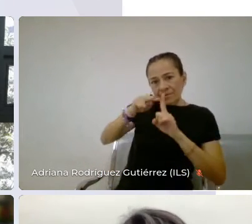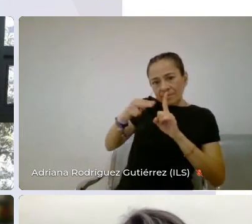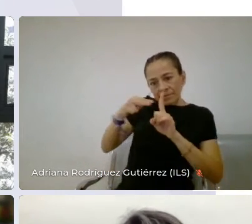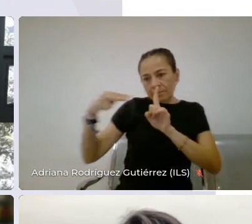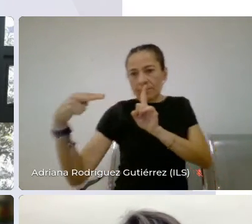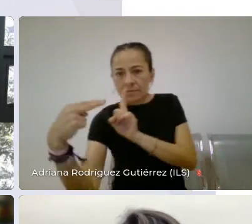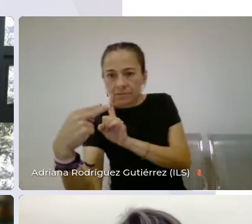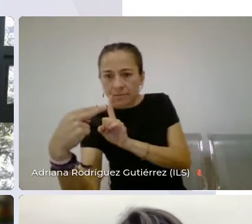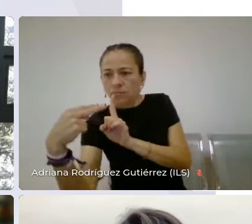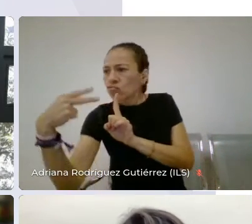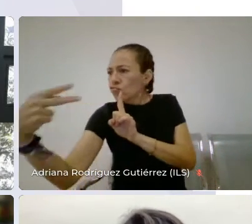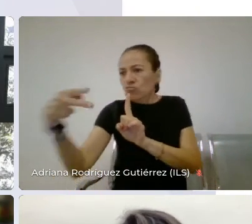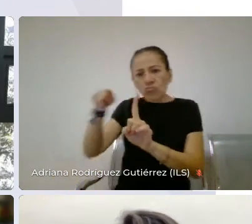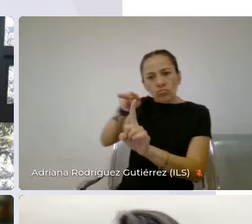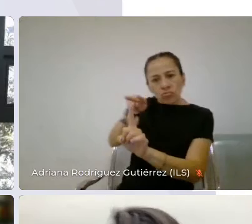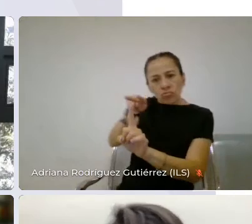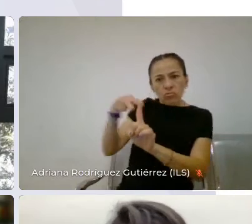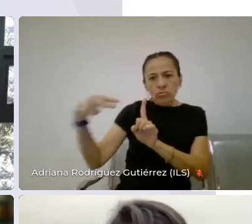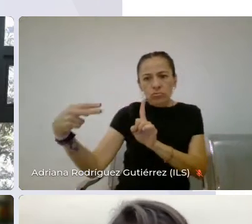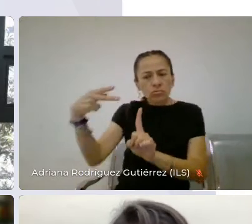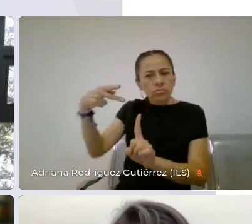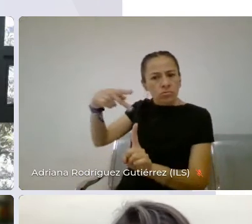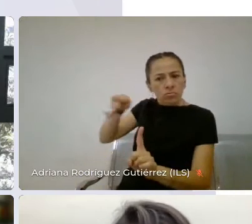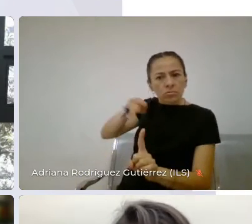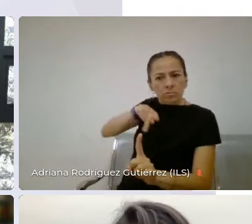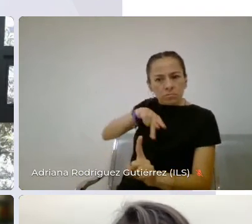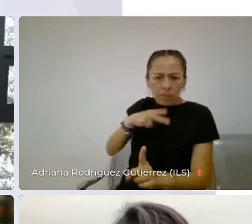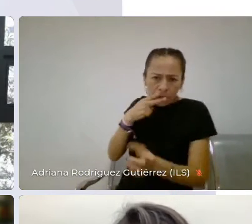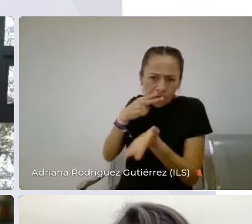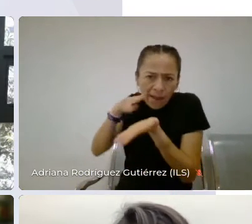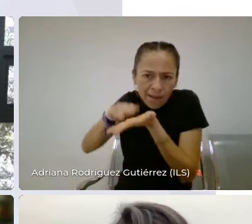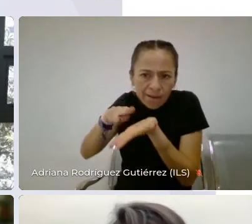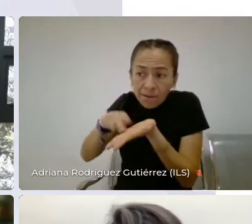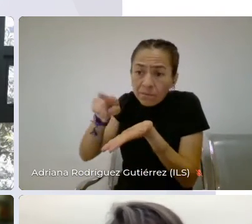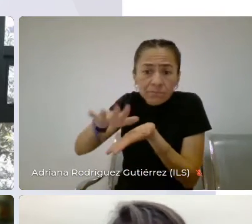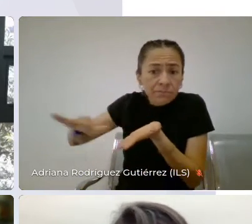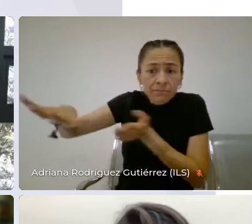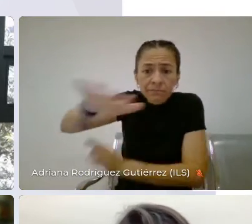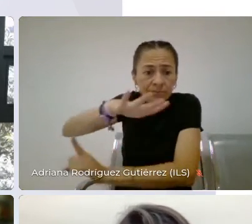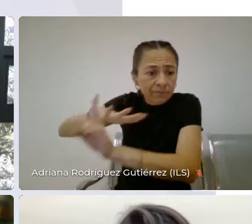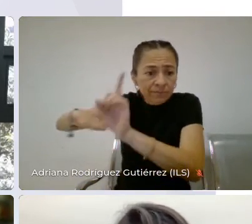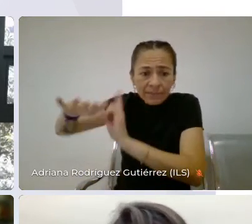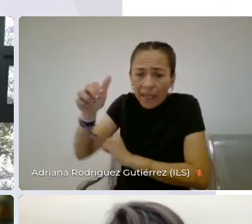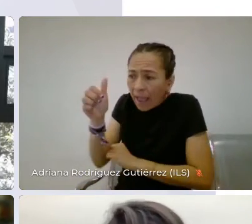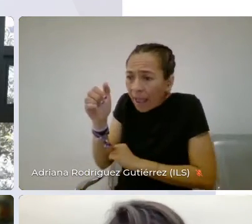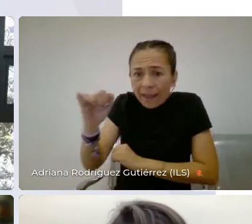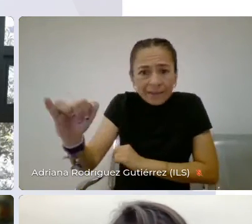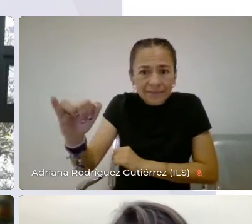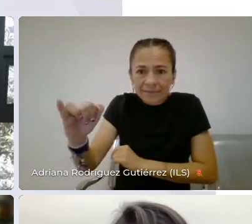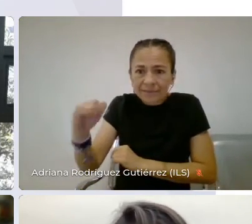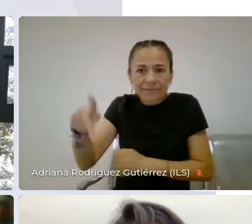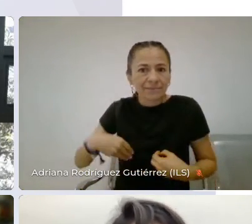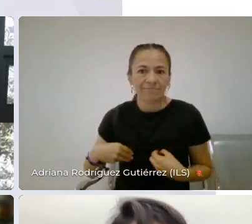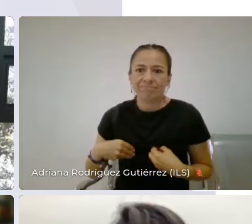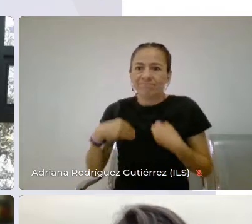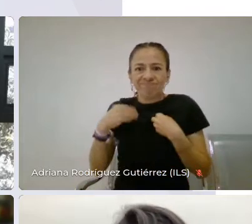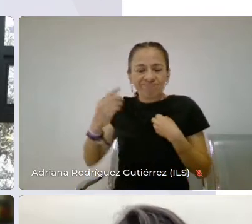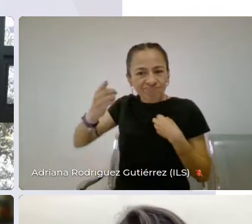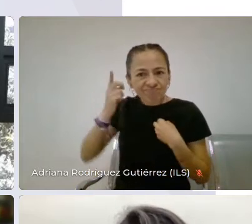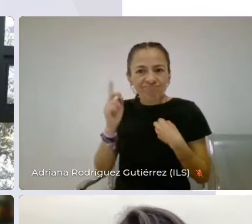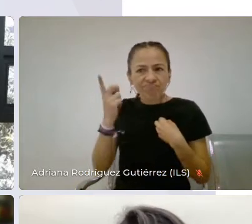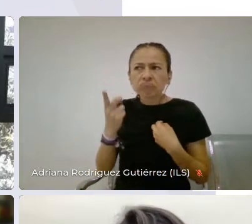realidad también es tan válida y es la que palpan todos los días para que nos vean en estos otros espacios como una